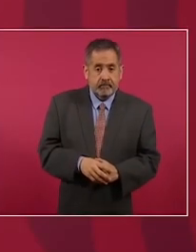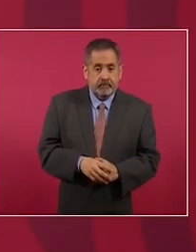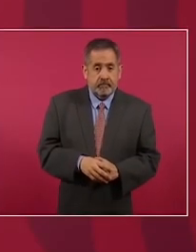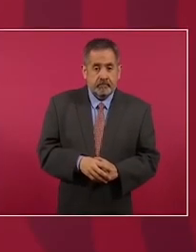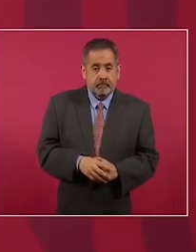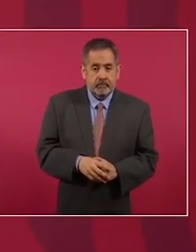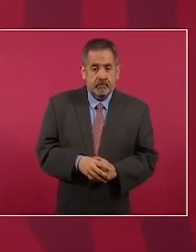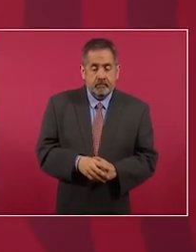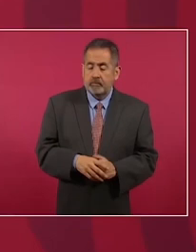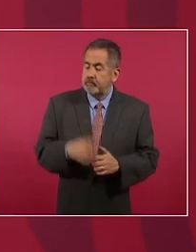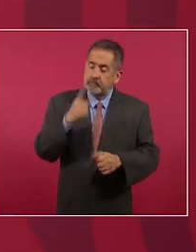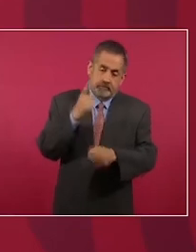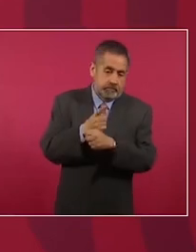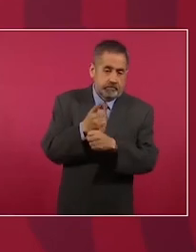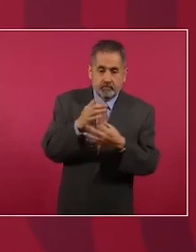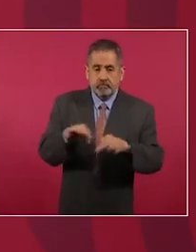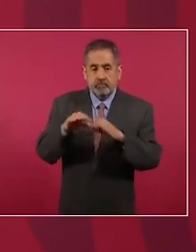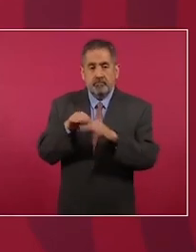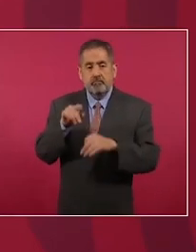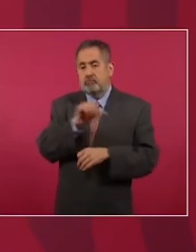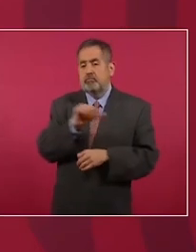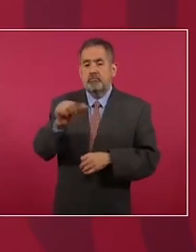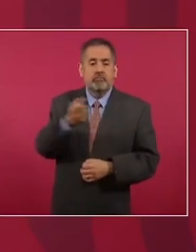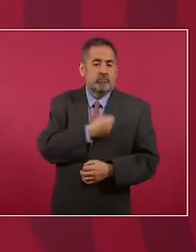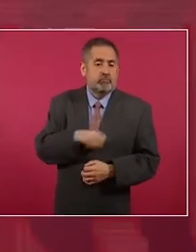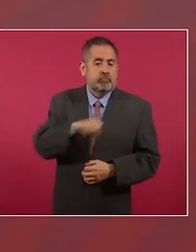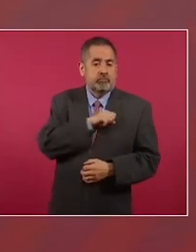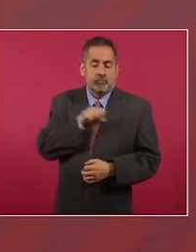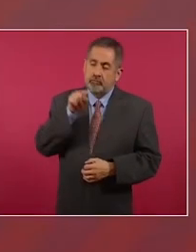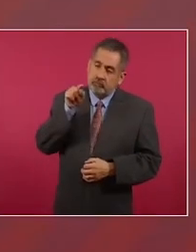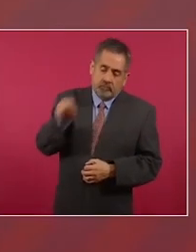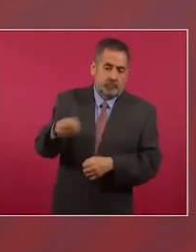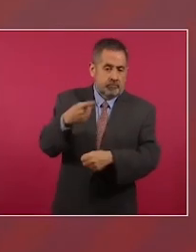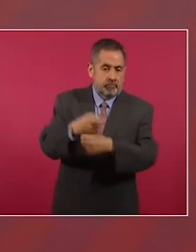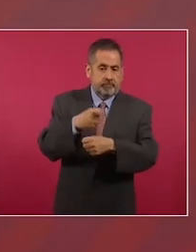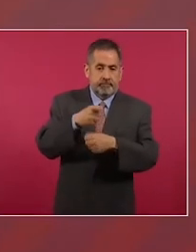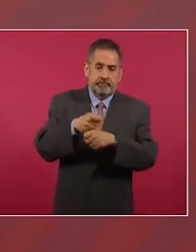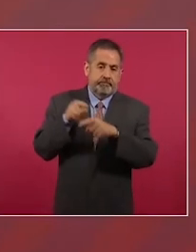se pone por delante la salud.